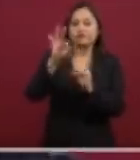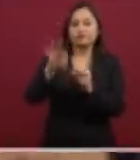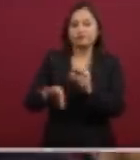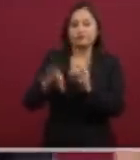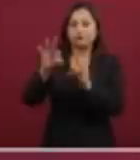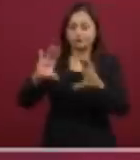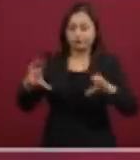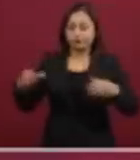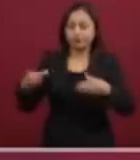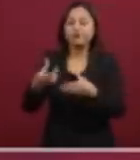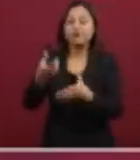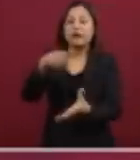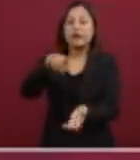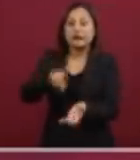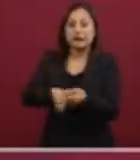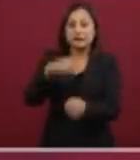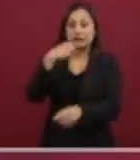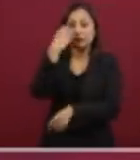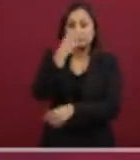en la escuela.